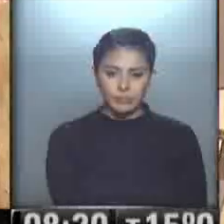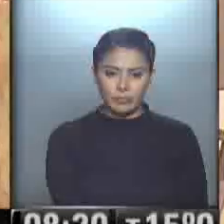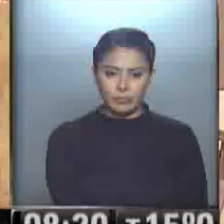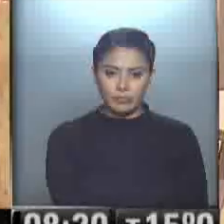B